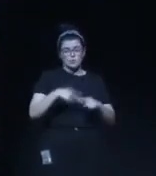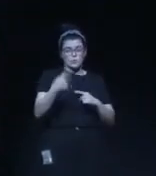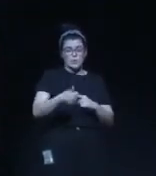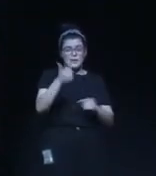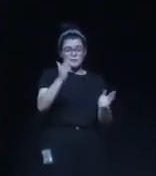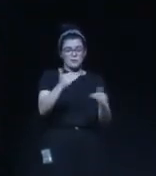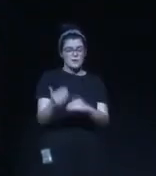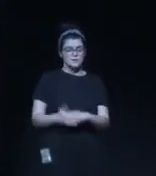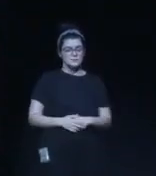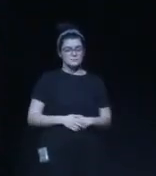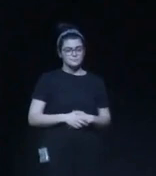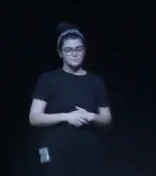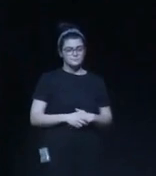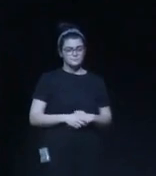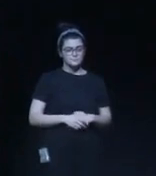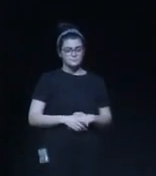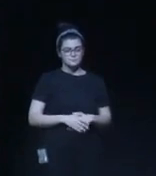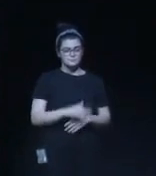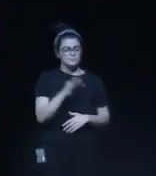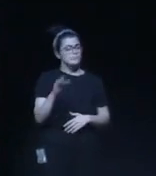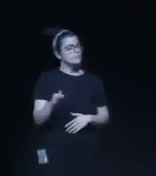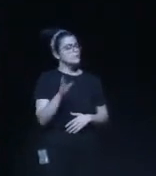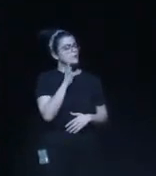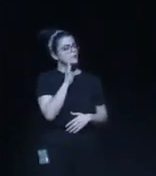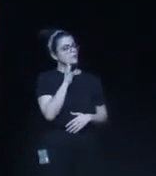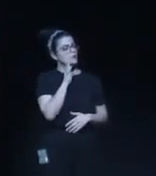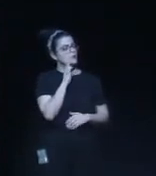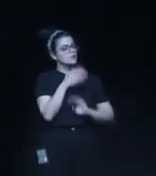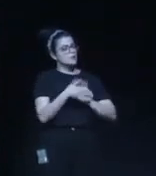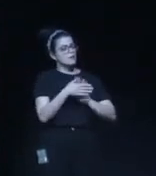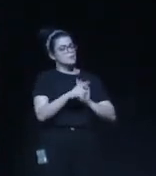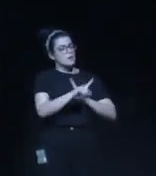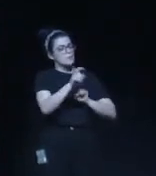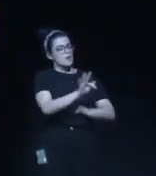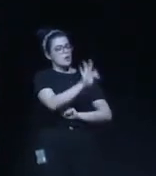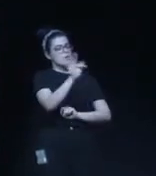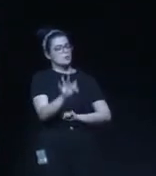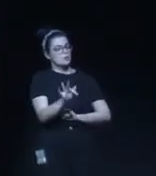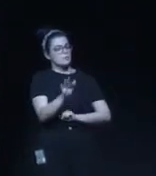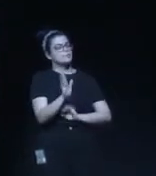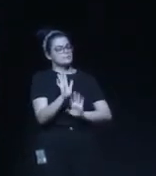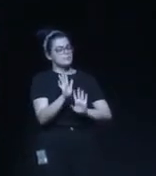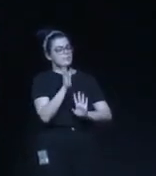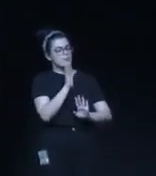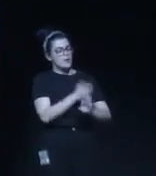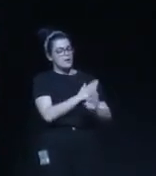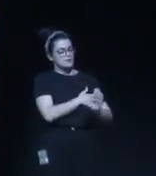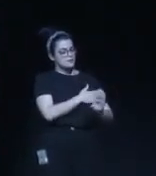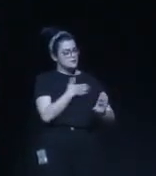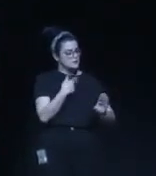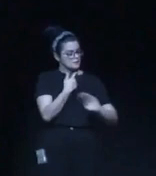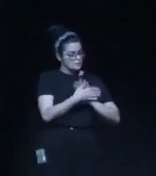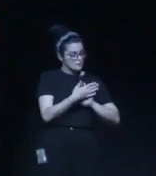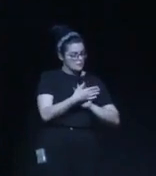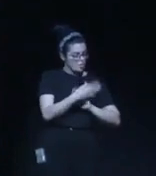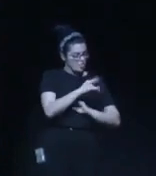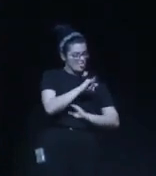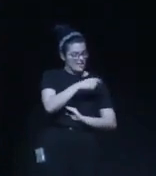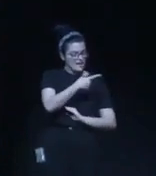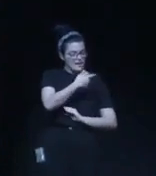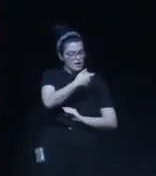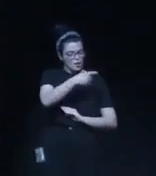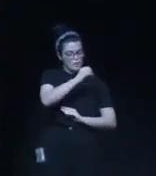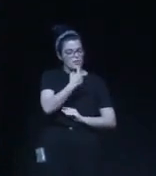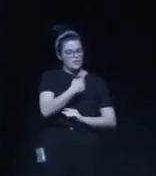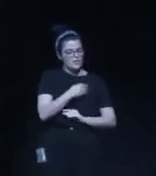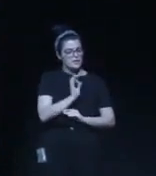nada. Antes hablábamos de lo que puede hacer cada un árabe con la otra pregunta, pero cuando estábamos hablando, digo yo, para preparar esto, digo, me decía, es cierto que nosotros podemos